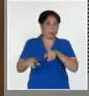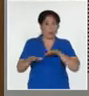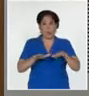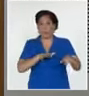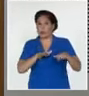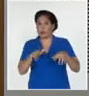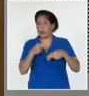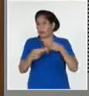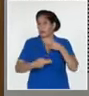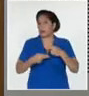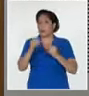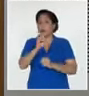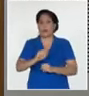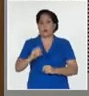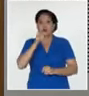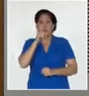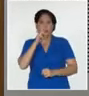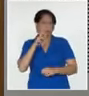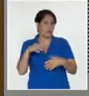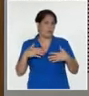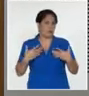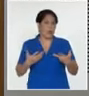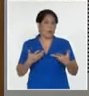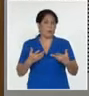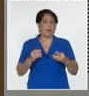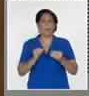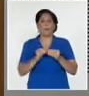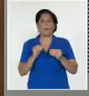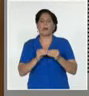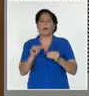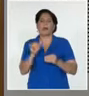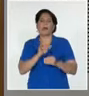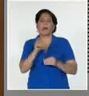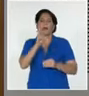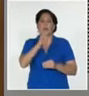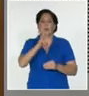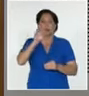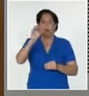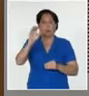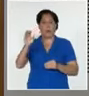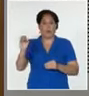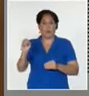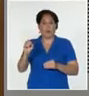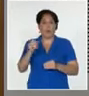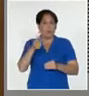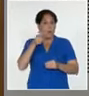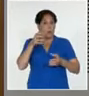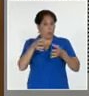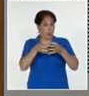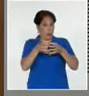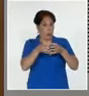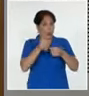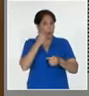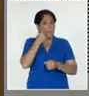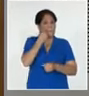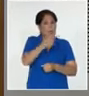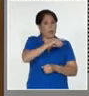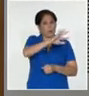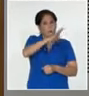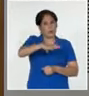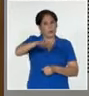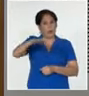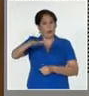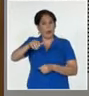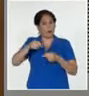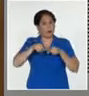acometidas por la organización está relacionada con la formación de 300 destacamentos mirando al mar, cuyos integrantes trabajan de conjunto con